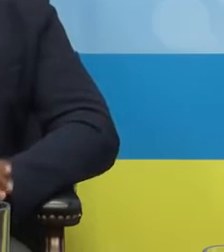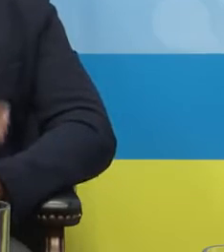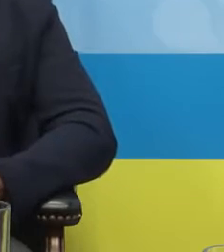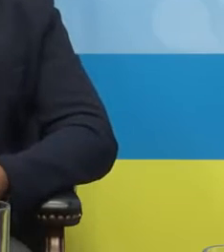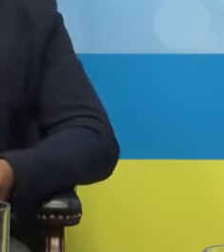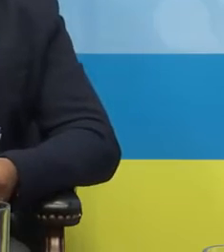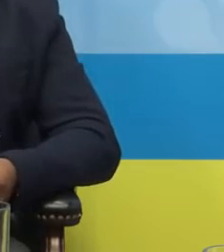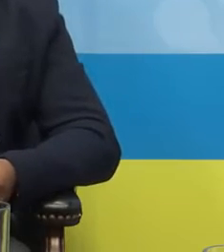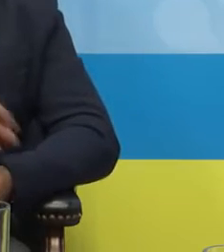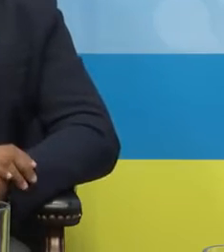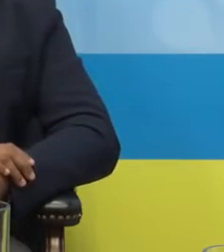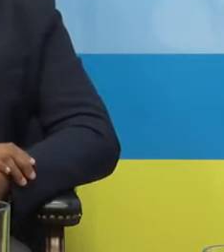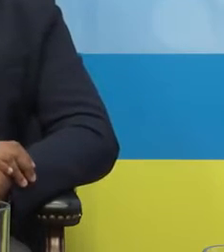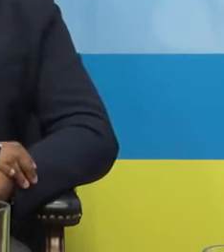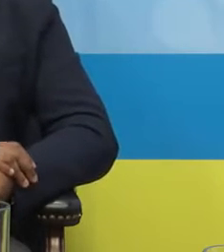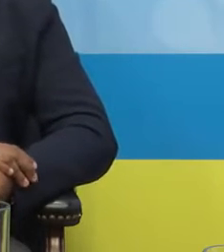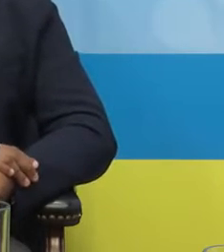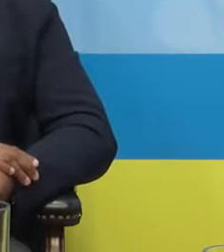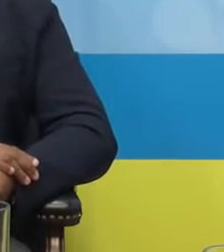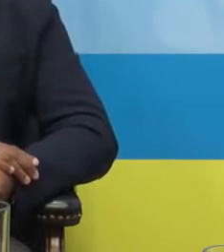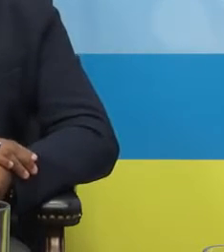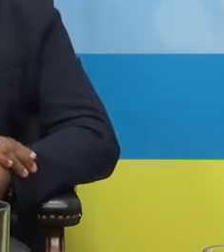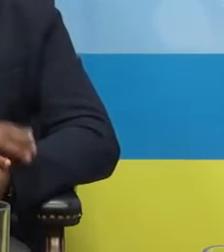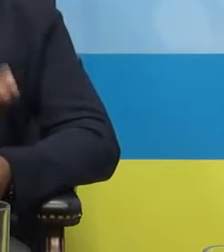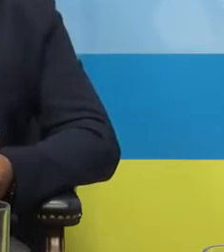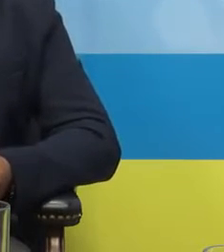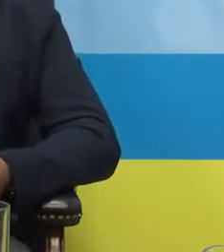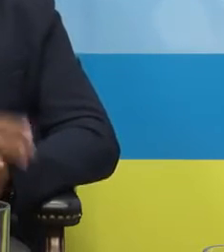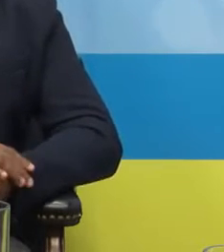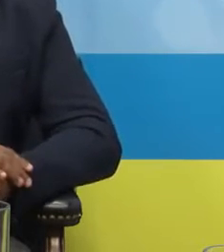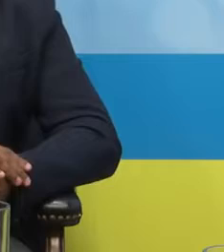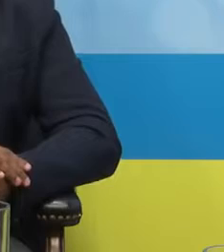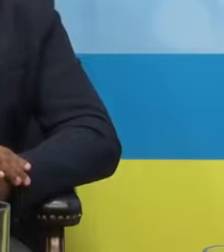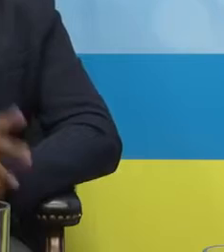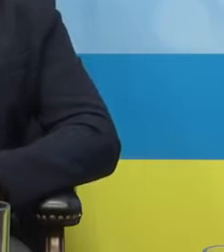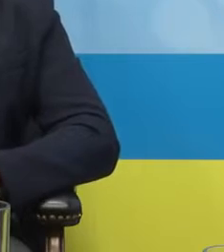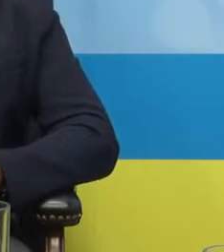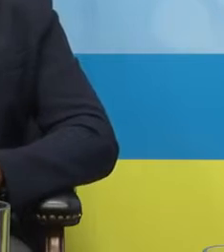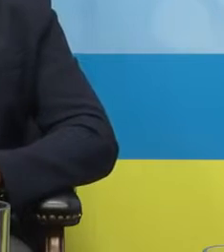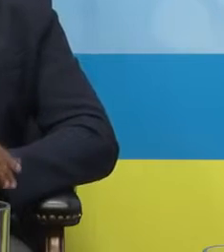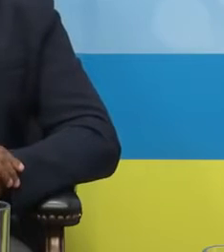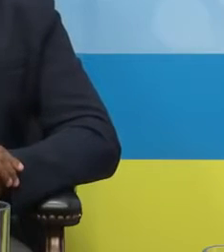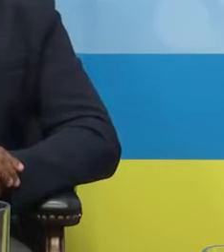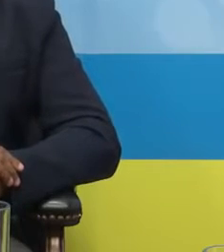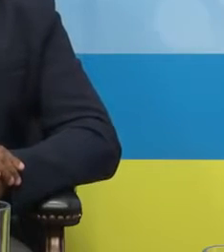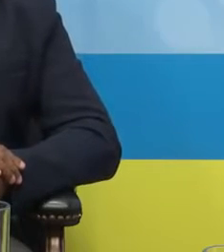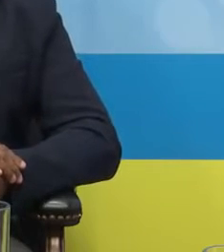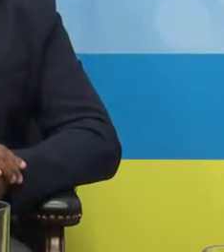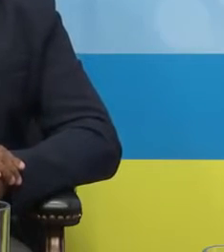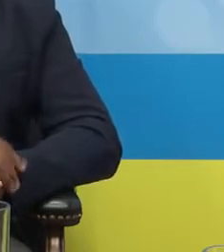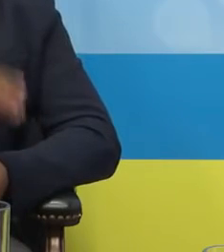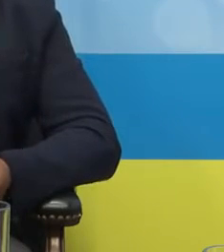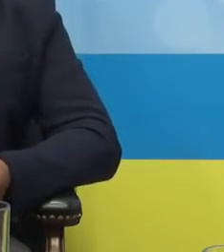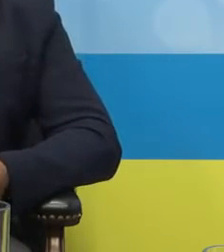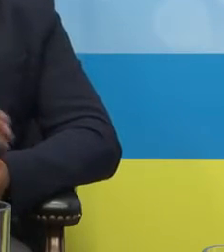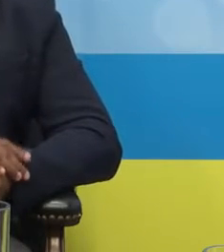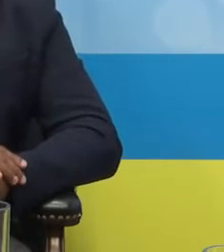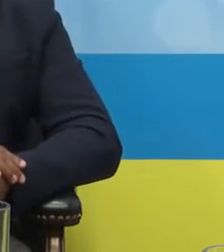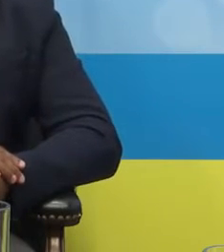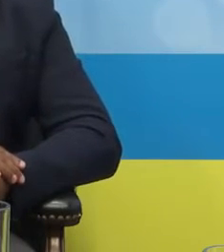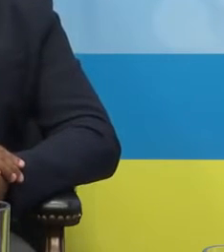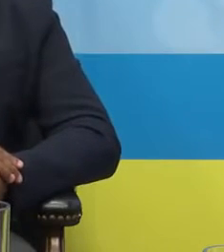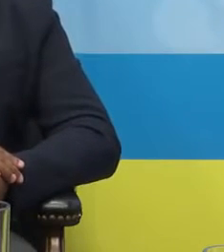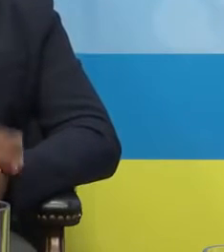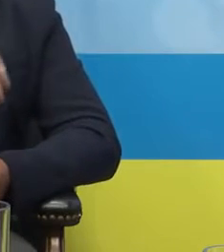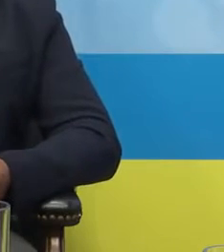Nacional. Saludo a todos los amigos televidentes que nos ven a través de Facebook, a través del canal de YouTube. En YouTube aparecemos